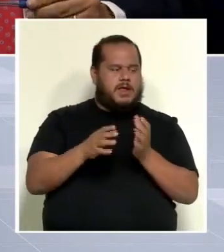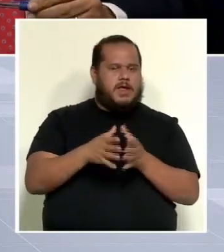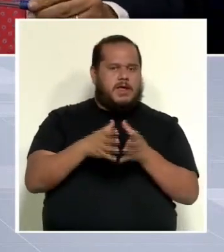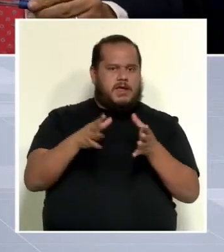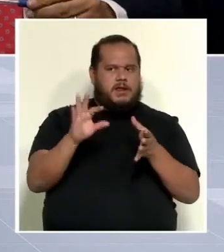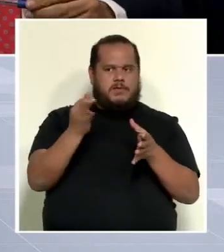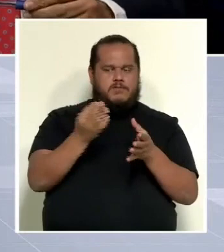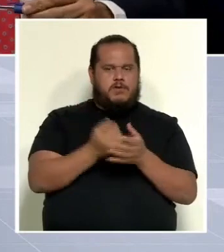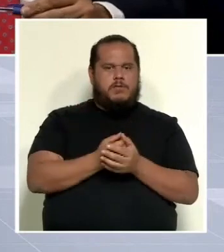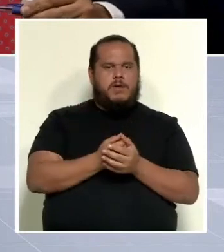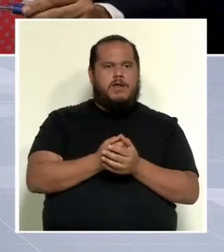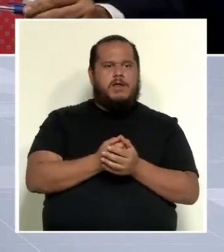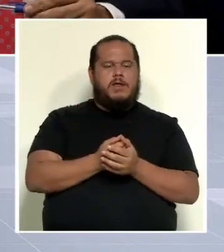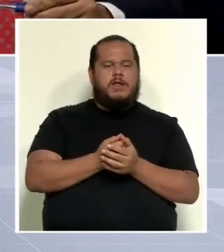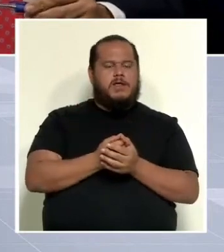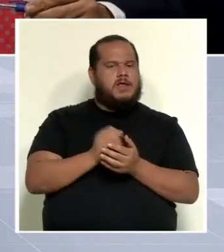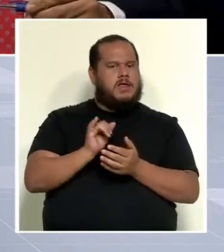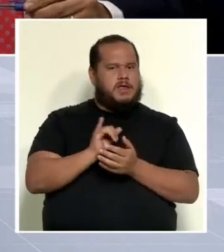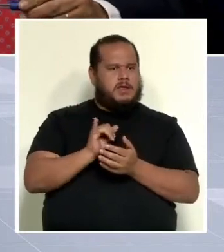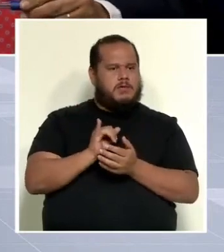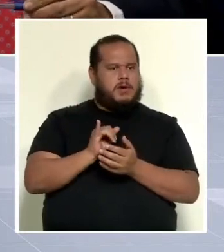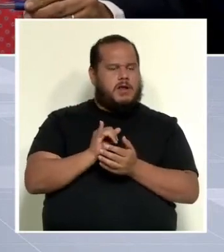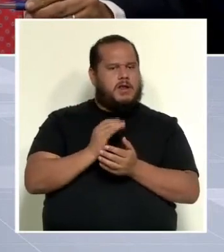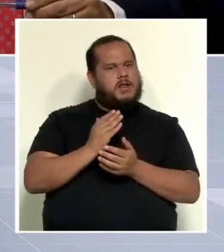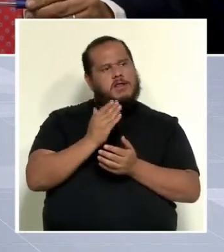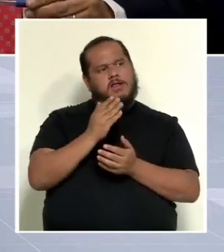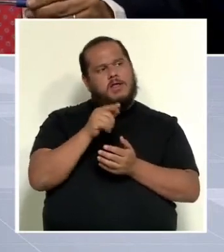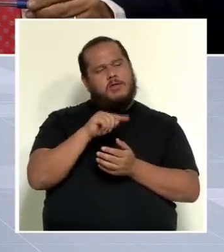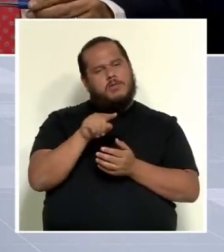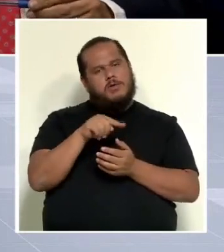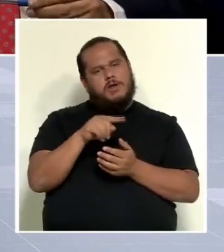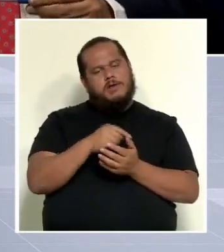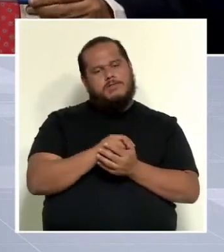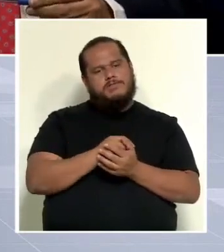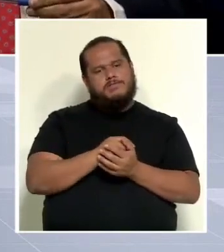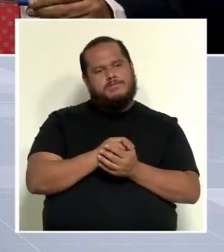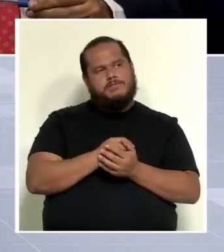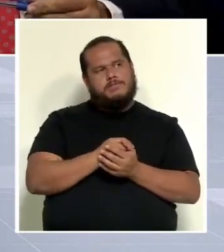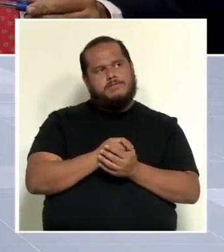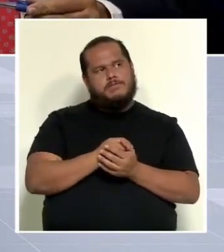medida orgánicamente también se ha ido por ahí,